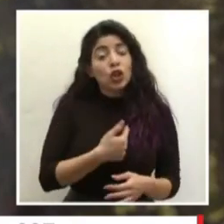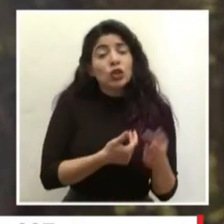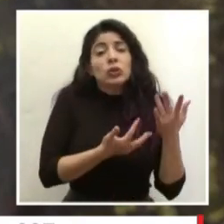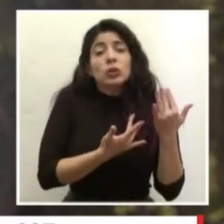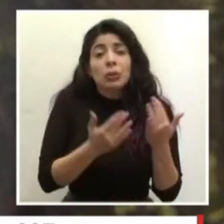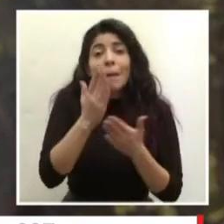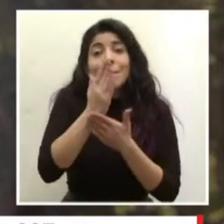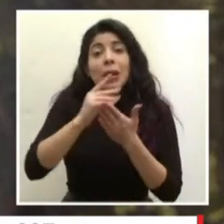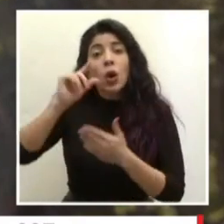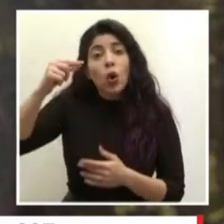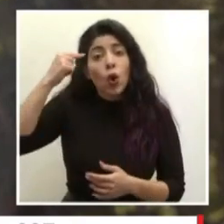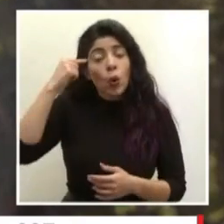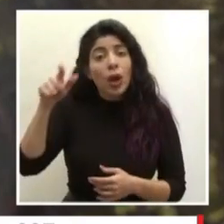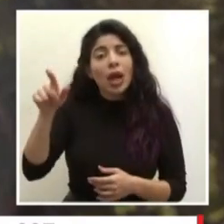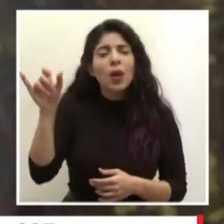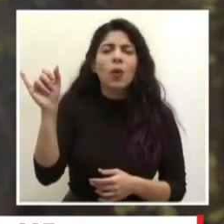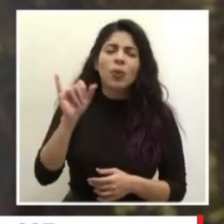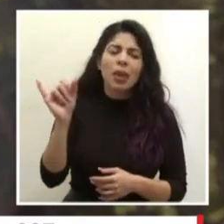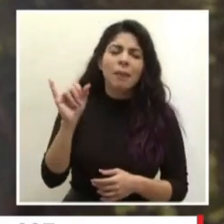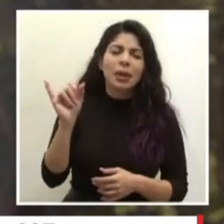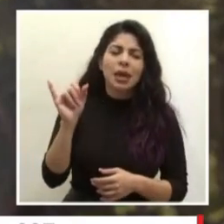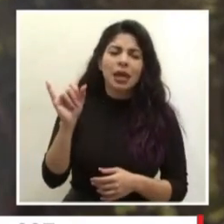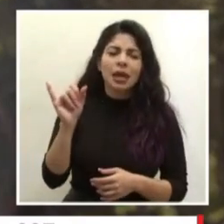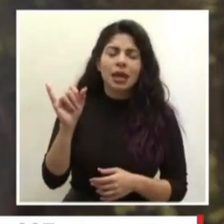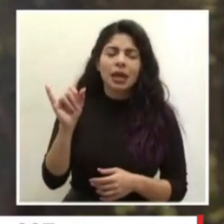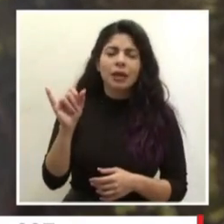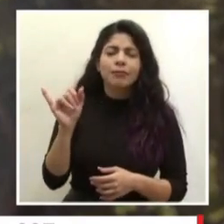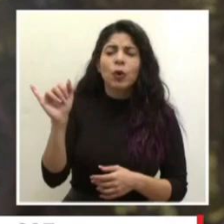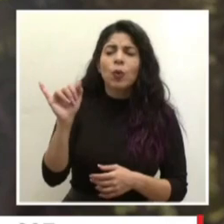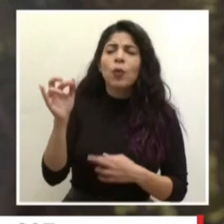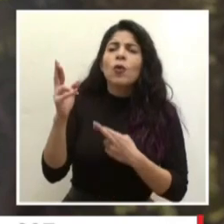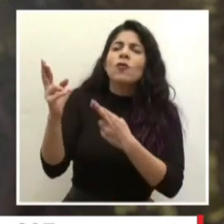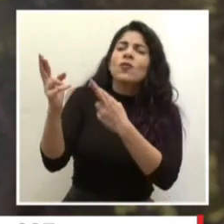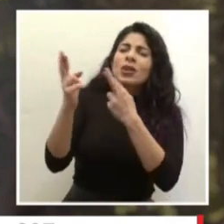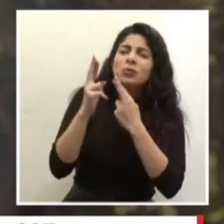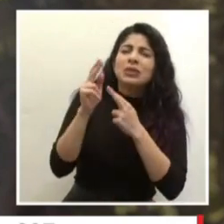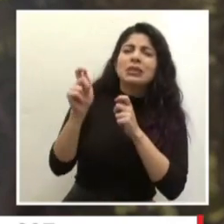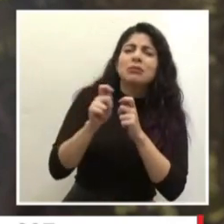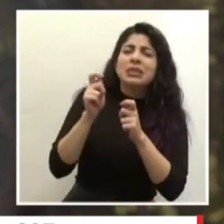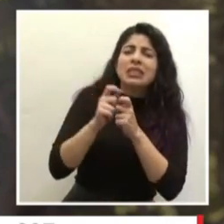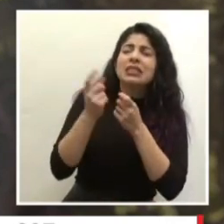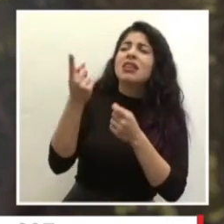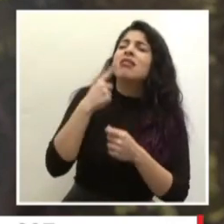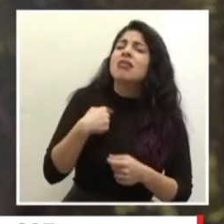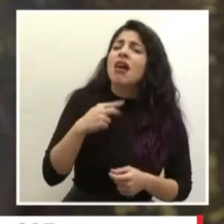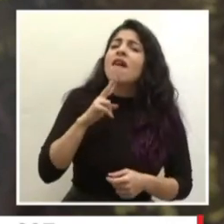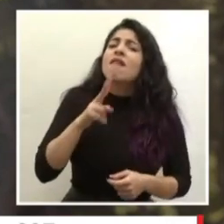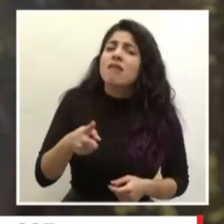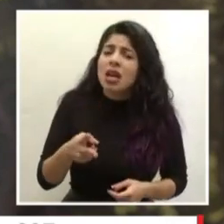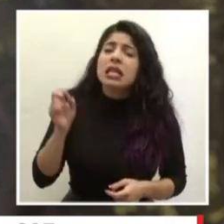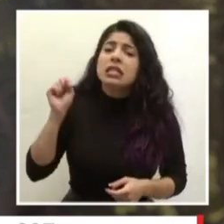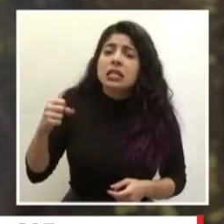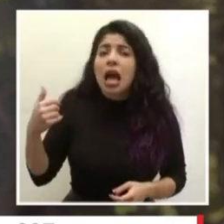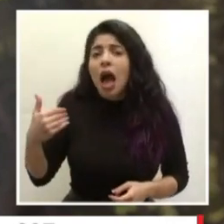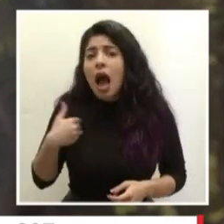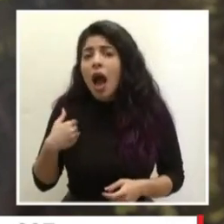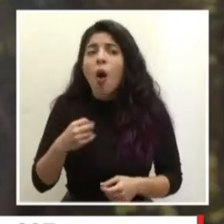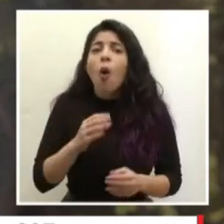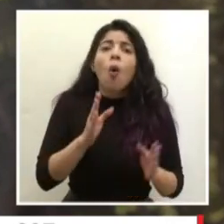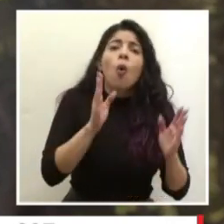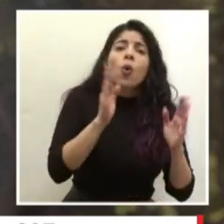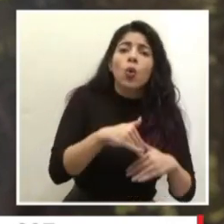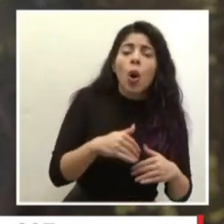parte del gobierno también una respuesta concreta de que nos digan de verdad si existe o no la